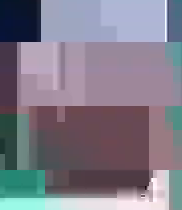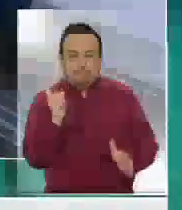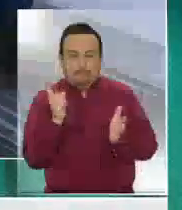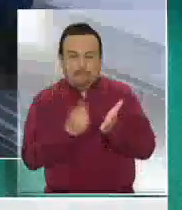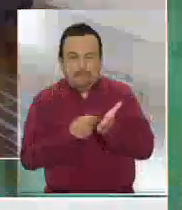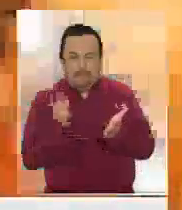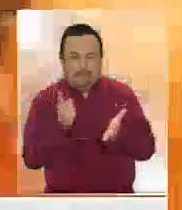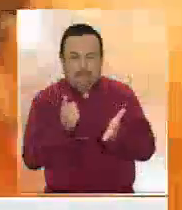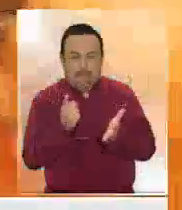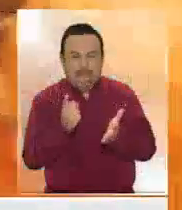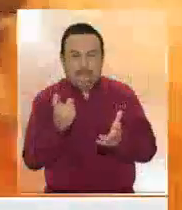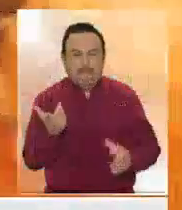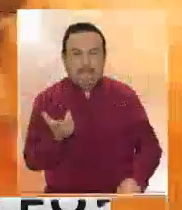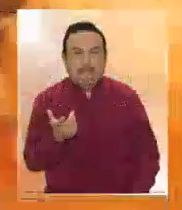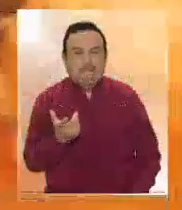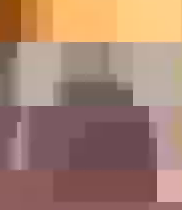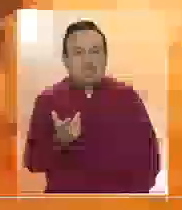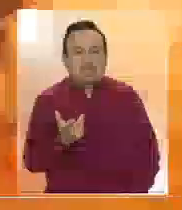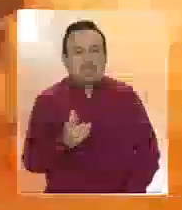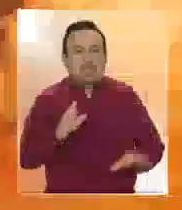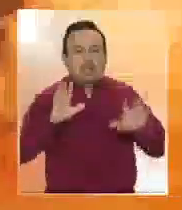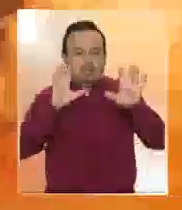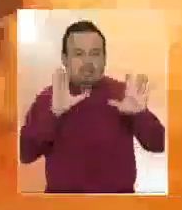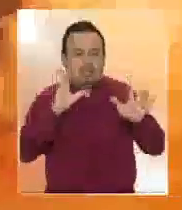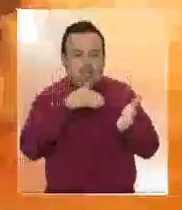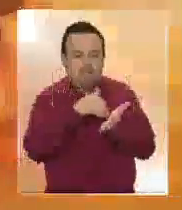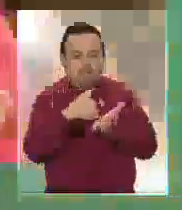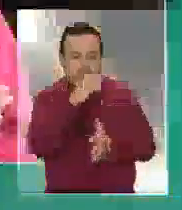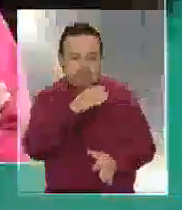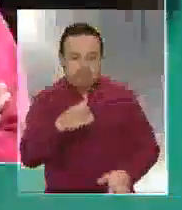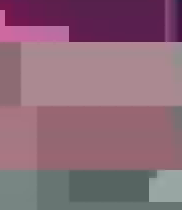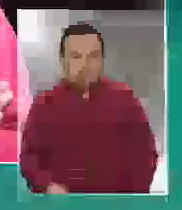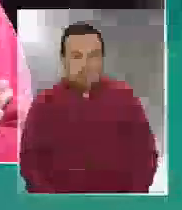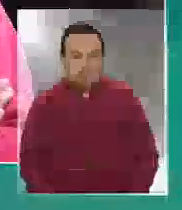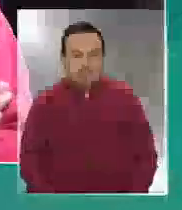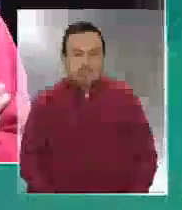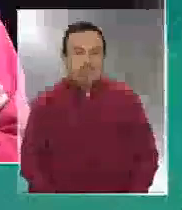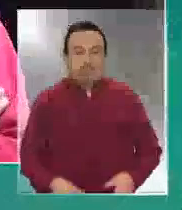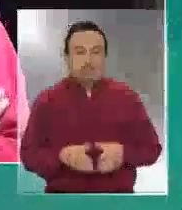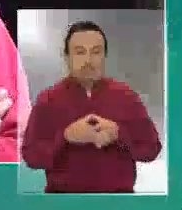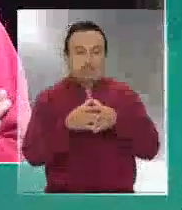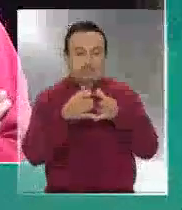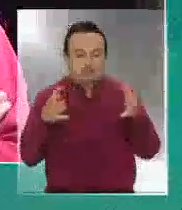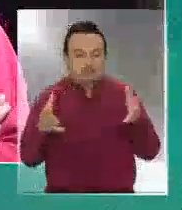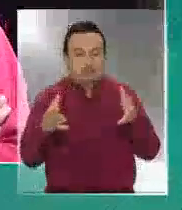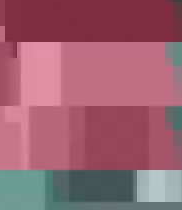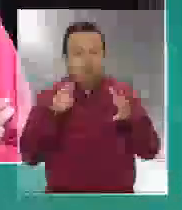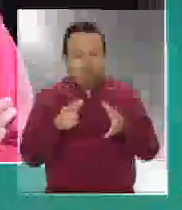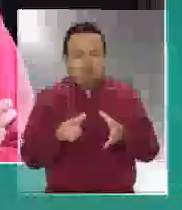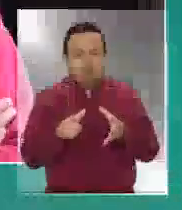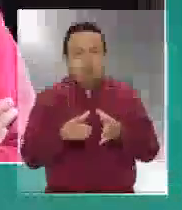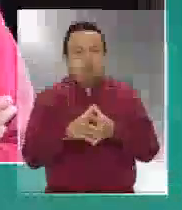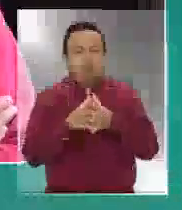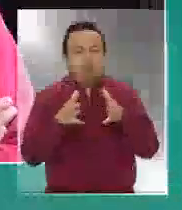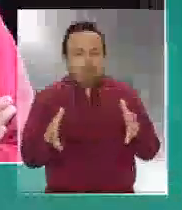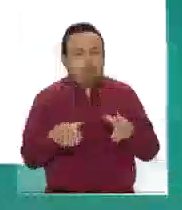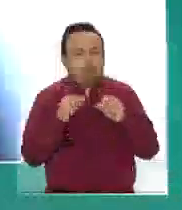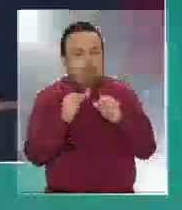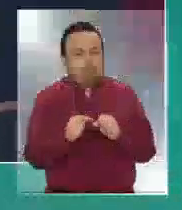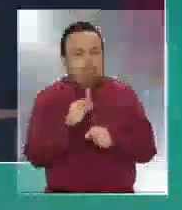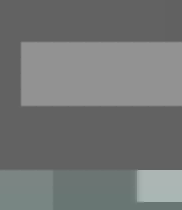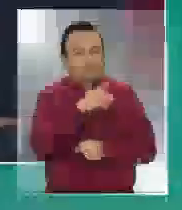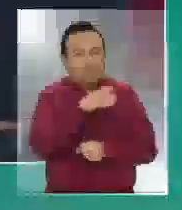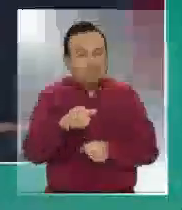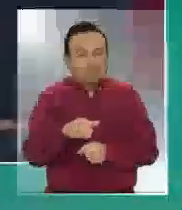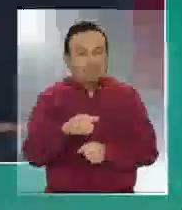100 mil pesos para unos 10 millones de personas, o sea, una cobertura muy alta. Esto se puede limpiar mucho porque hay gente